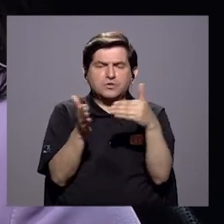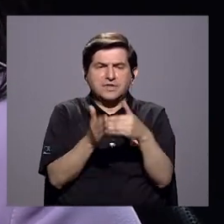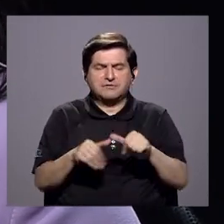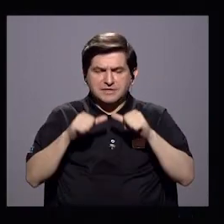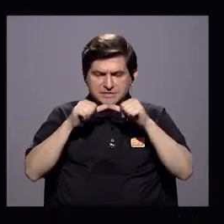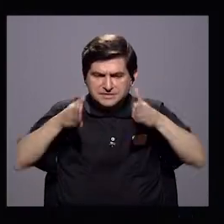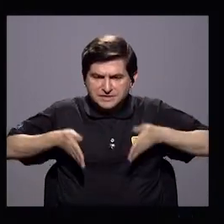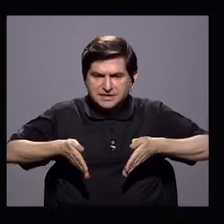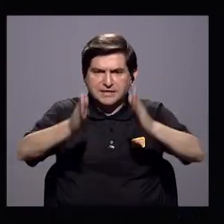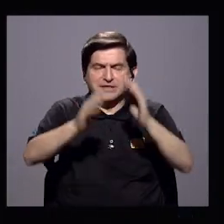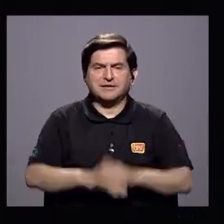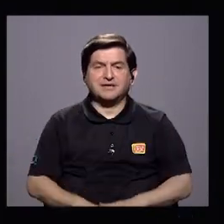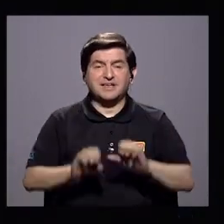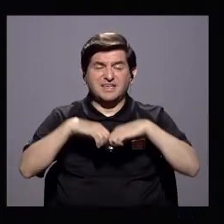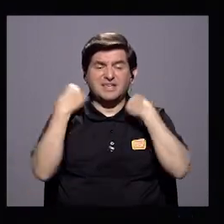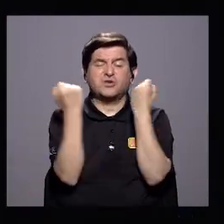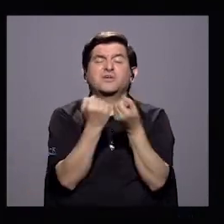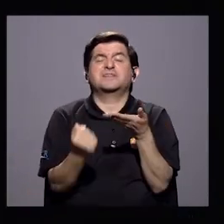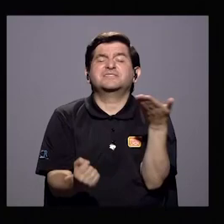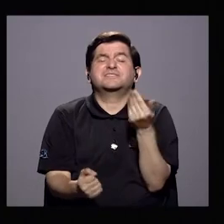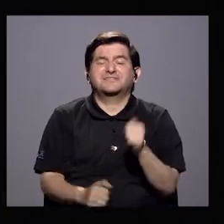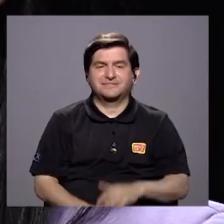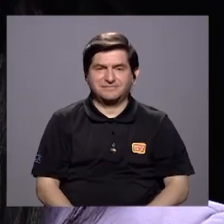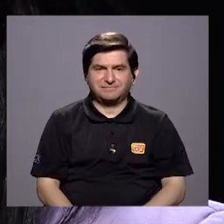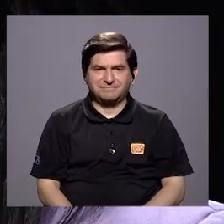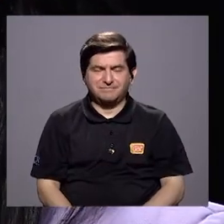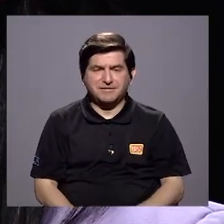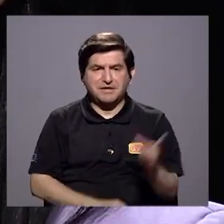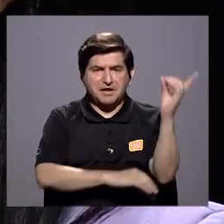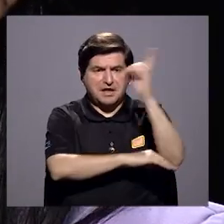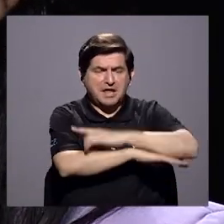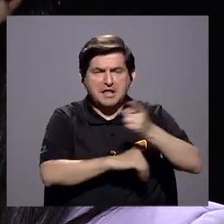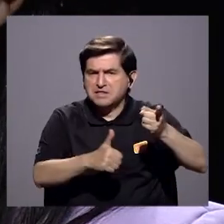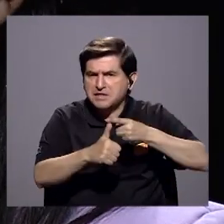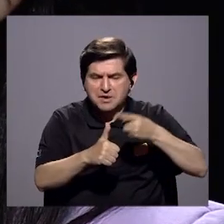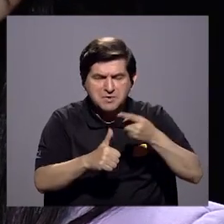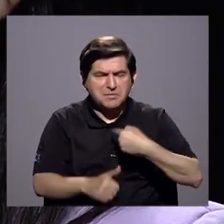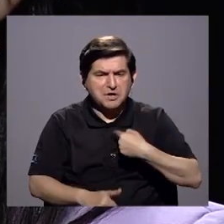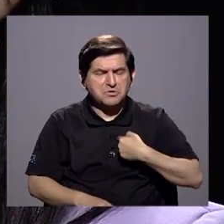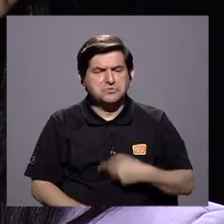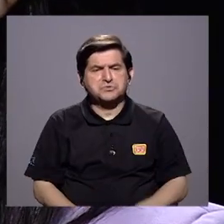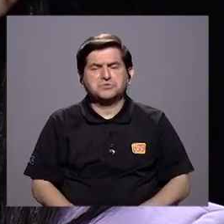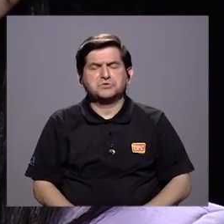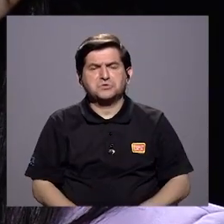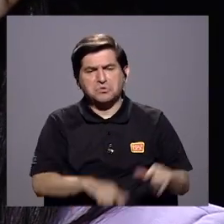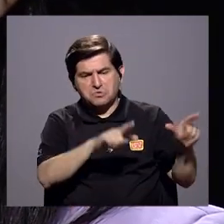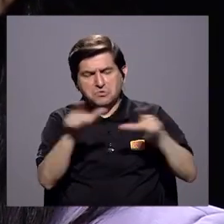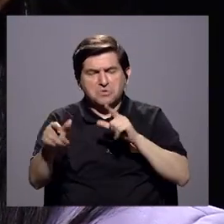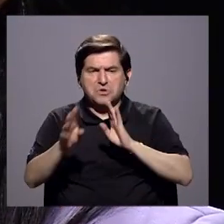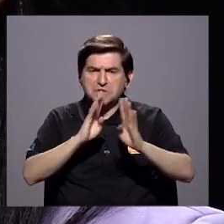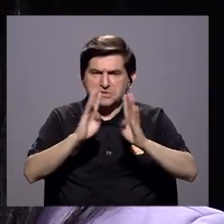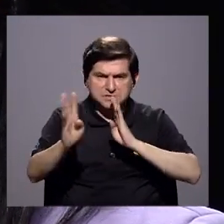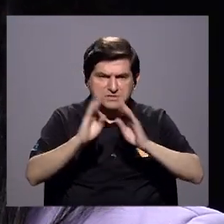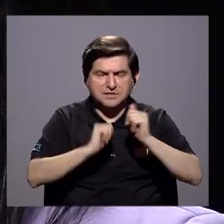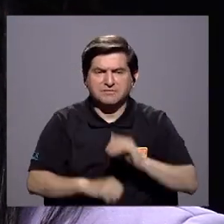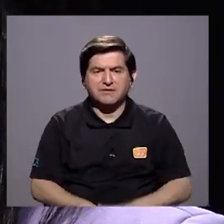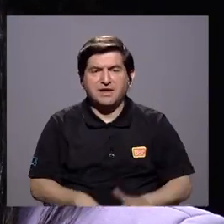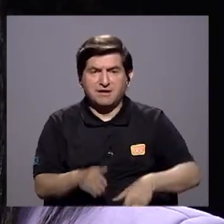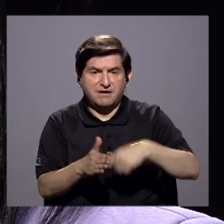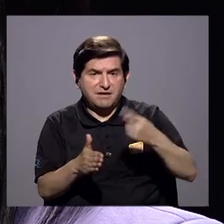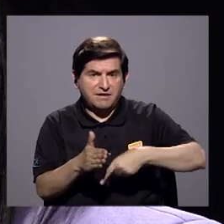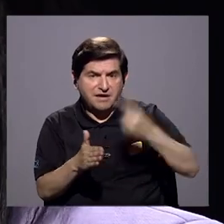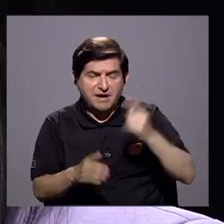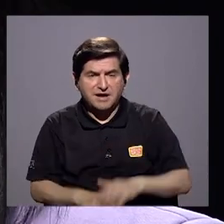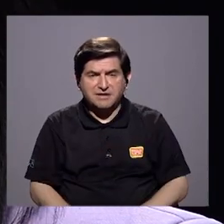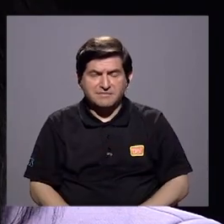su norte. ¿Cómo le va con el sindicato? Cuénteme. Desde el día uno que llegué me puse sus órdenes, empezamos a conversar, a veces